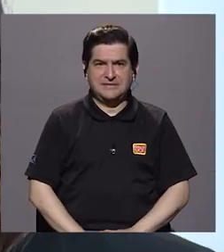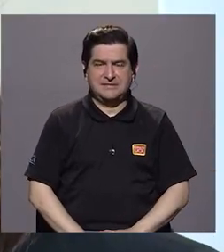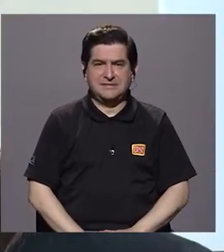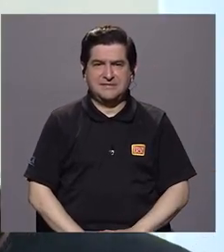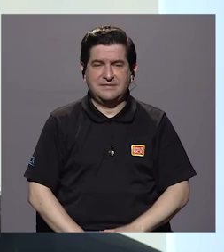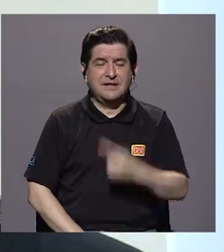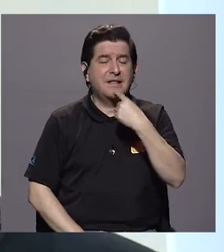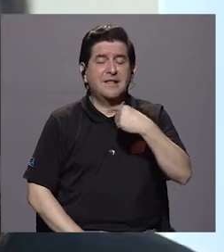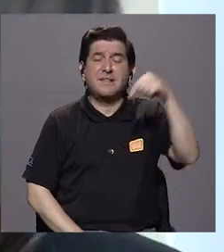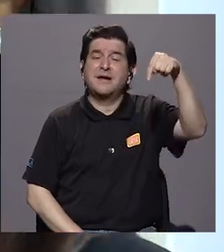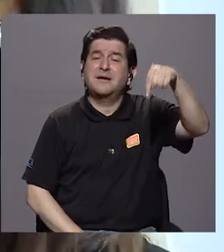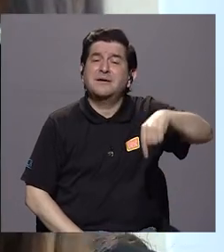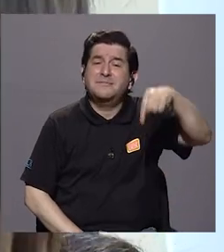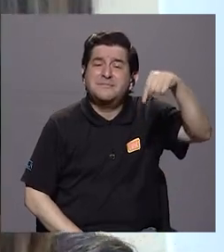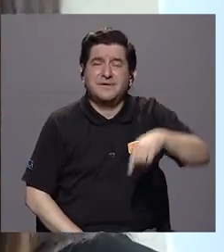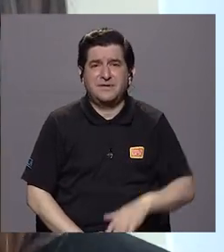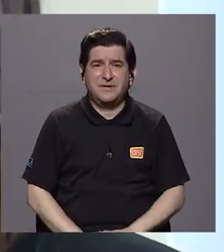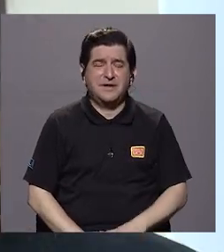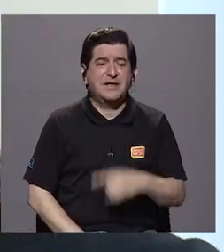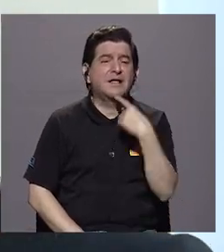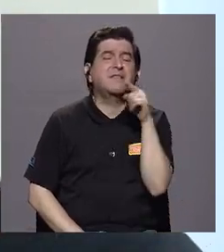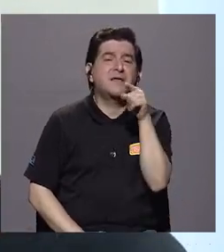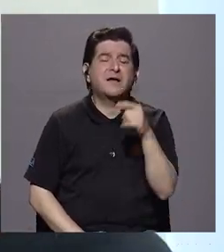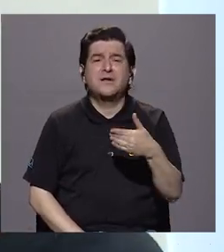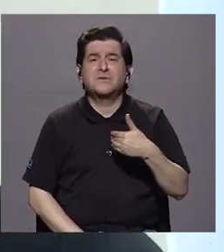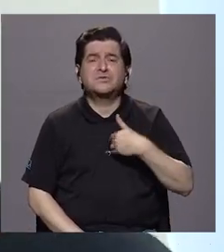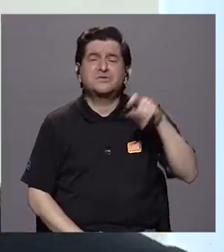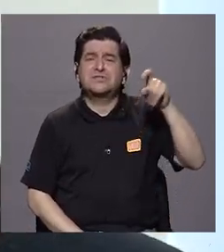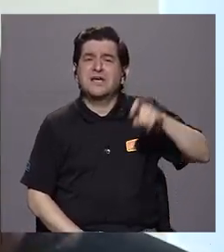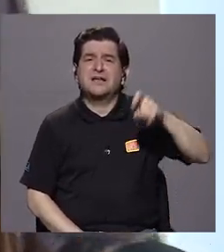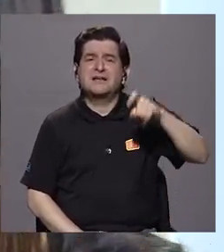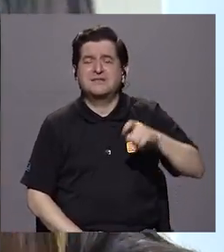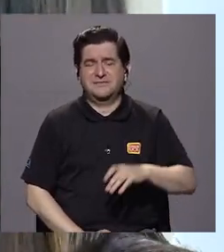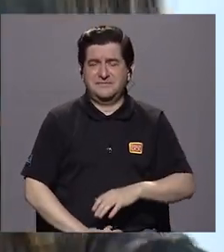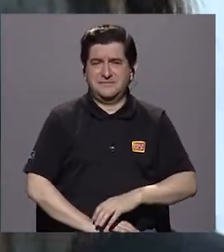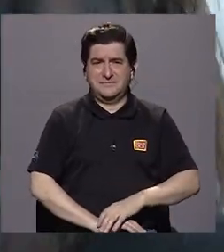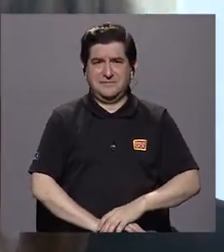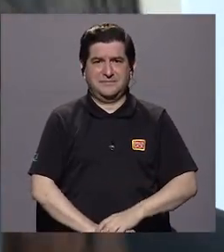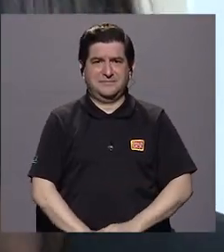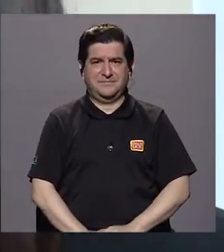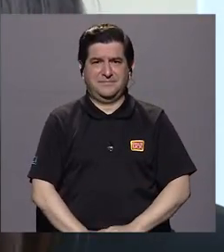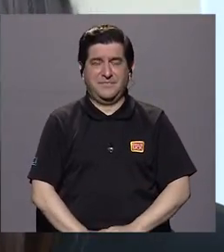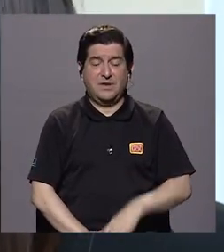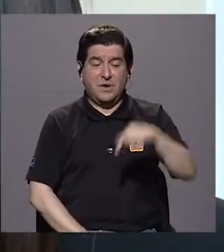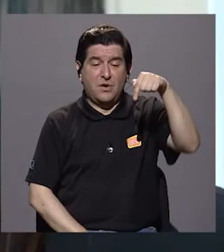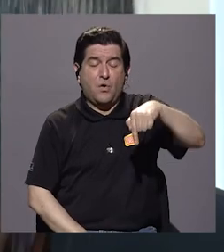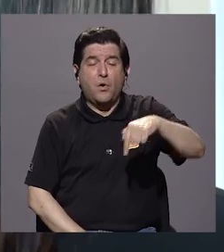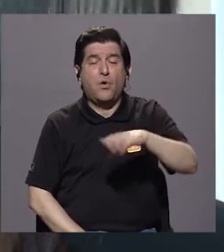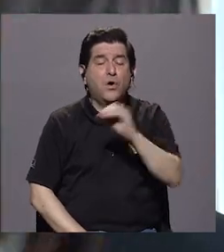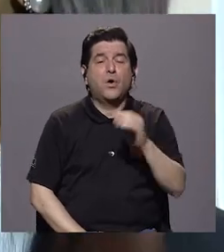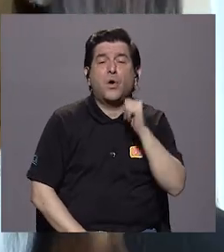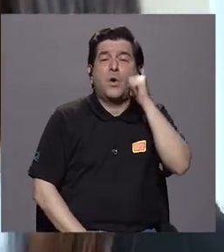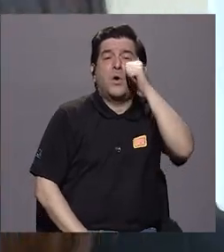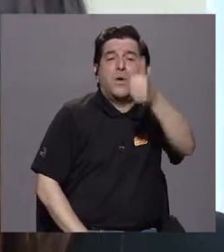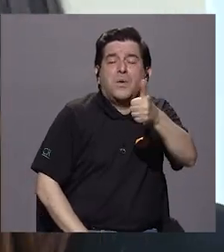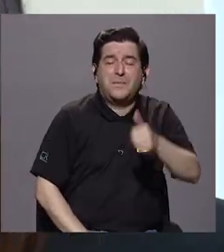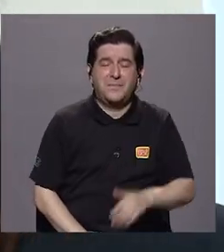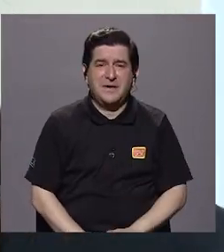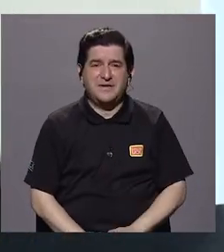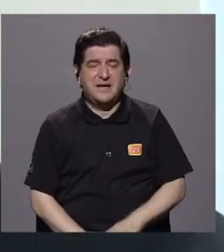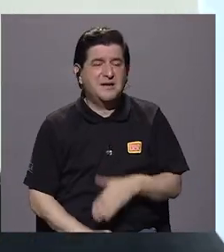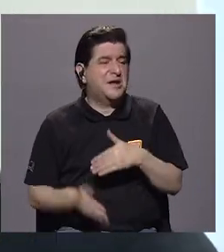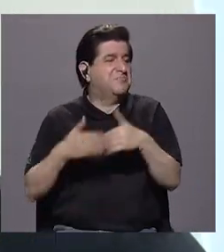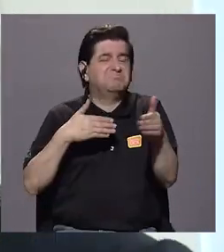Dímelo aquí, di lo que tengas que decir. Hoy o mañana, ¿qué más